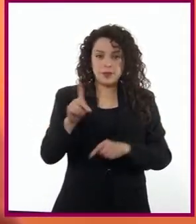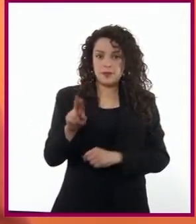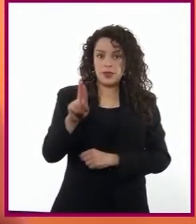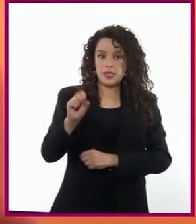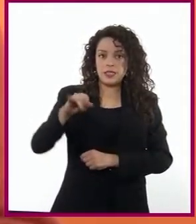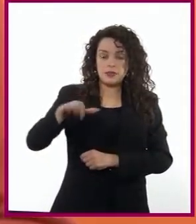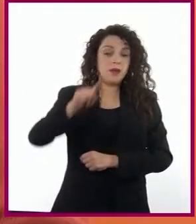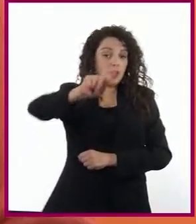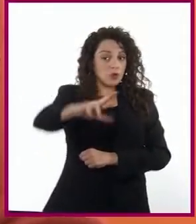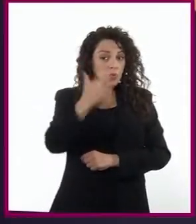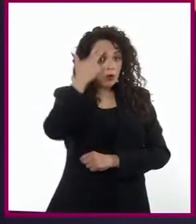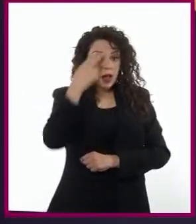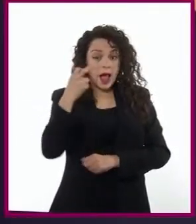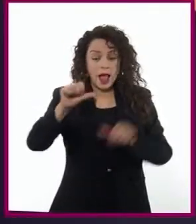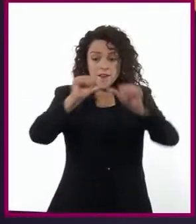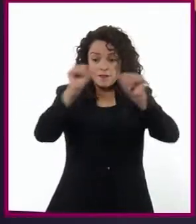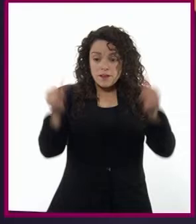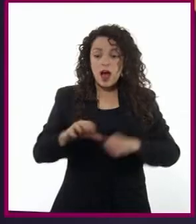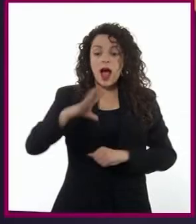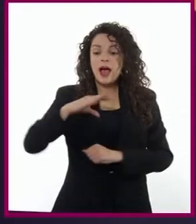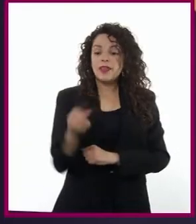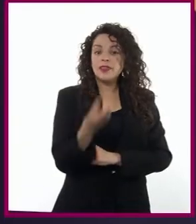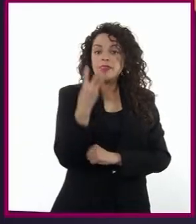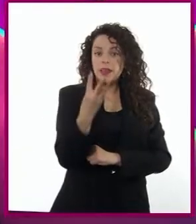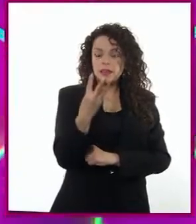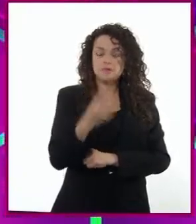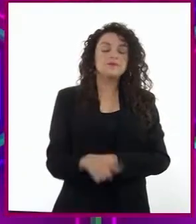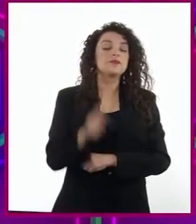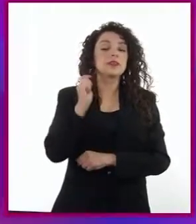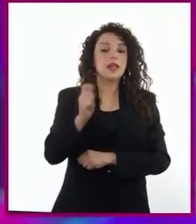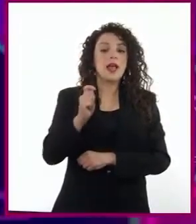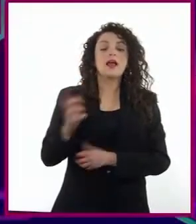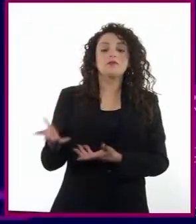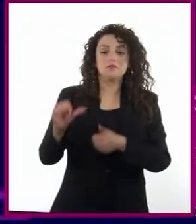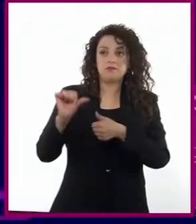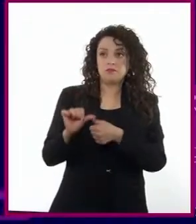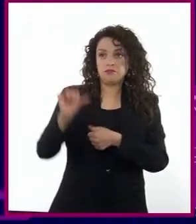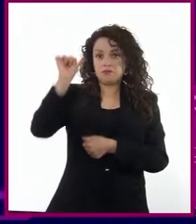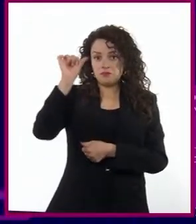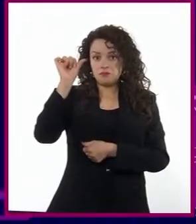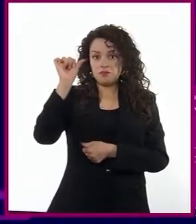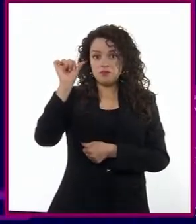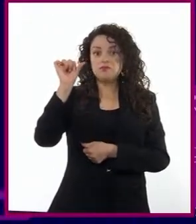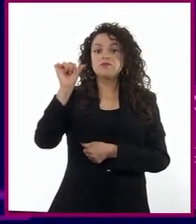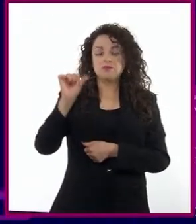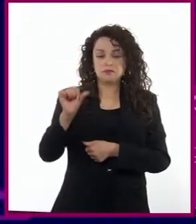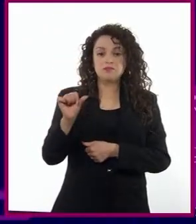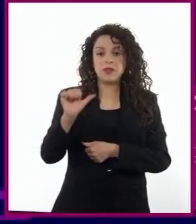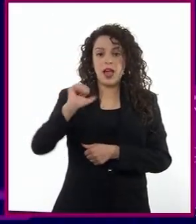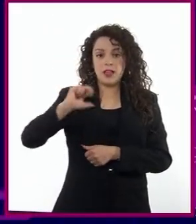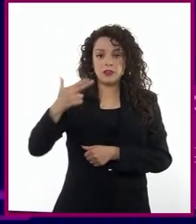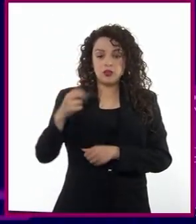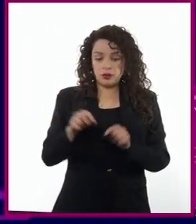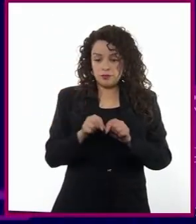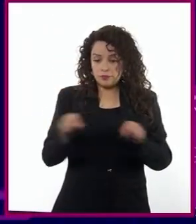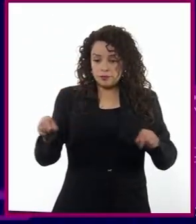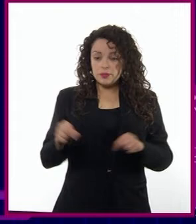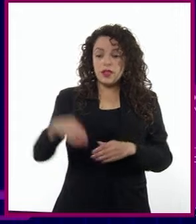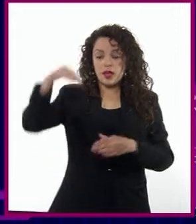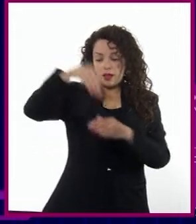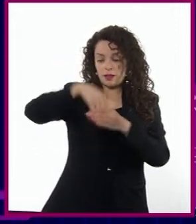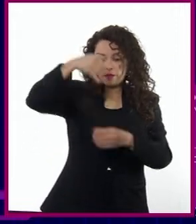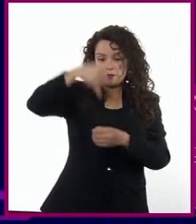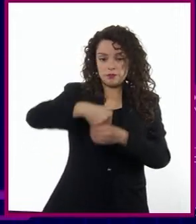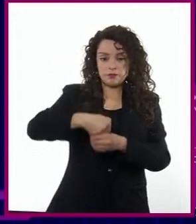esta figura presenta 3 dimensiones: largo, ancho y profundidad, que en el espacio la representaremos como